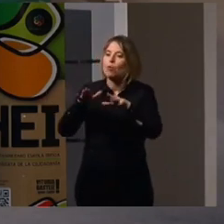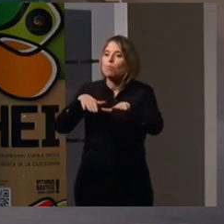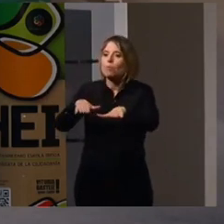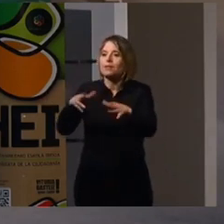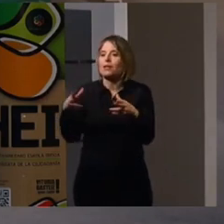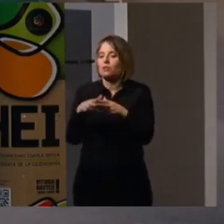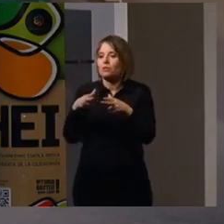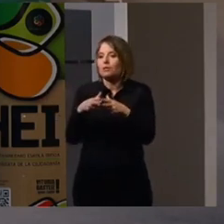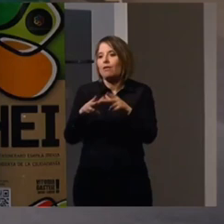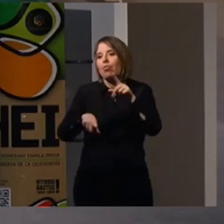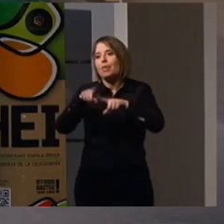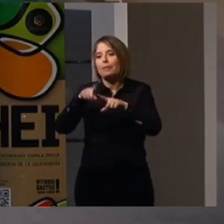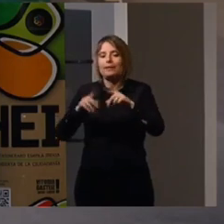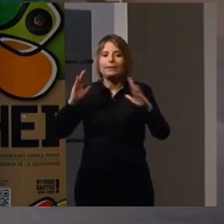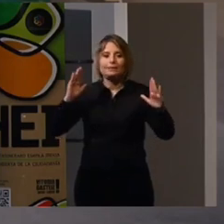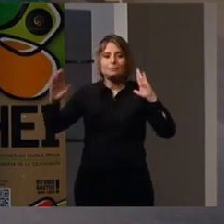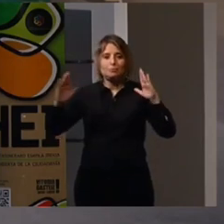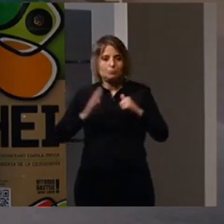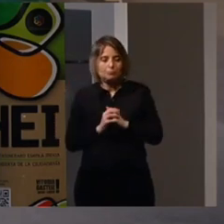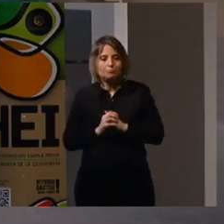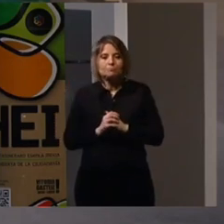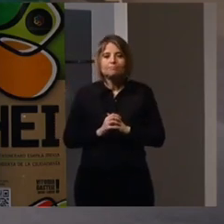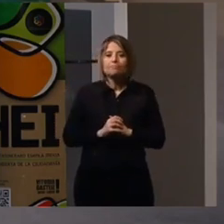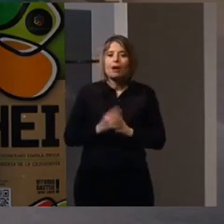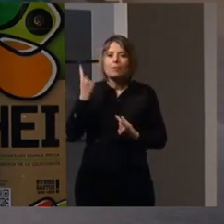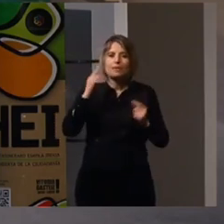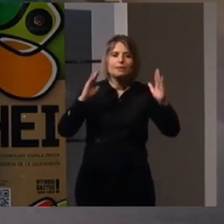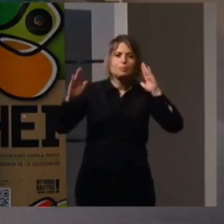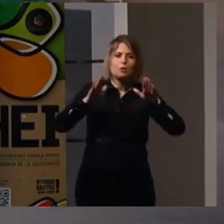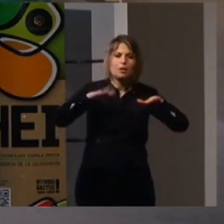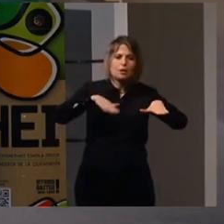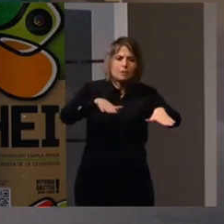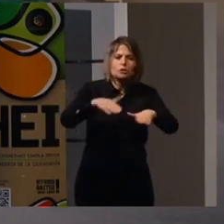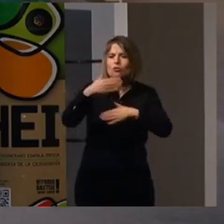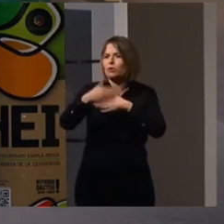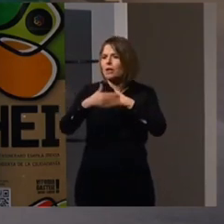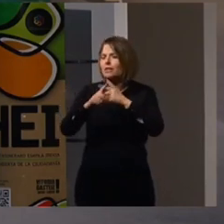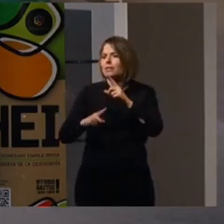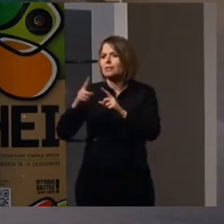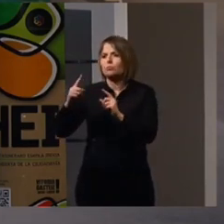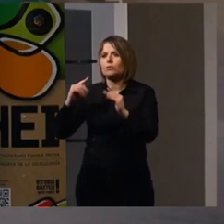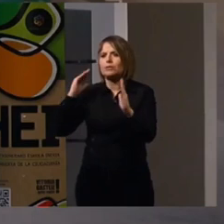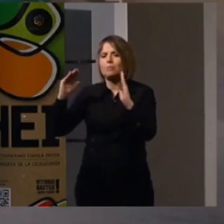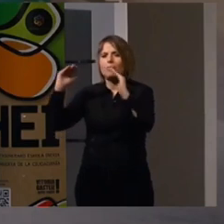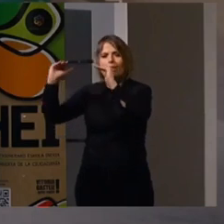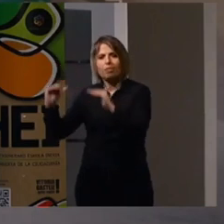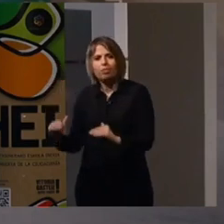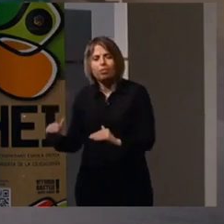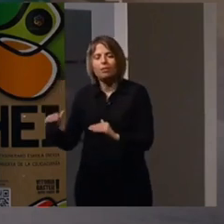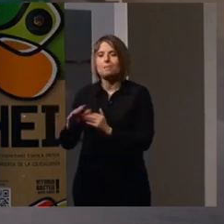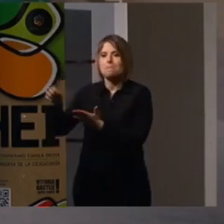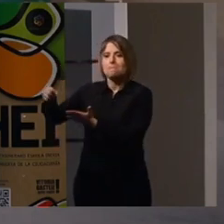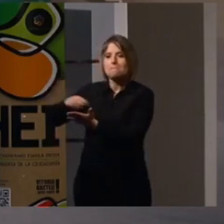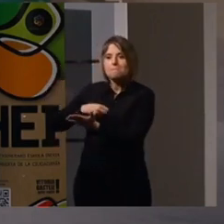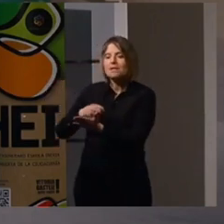sociales siempre van un poco por ciclos, ¿no? O sea, hay ciclos donde hay muchísima movilización y presión en las calles y luego periodos como de más